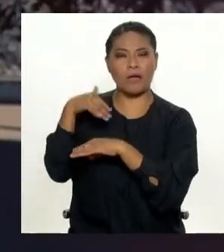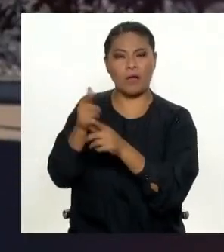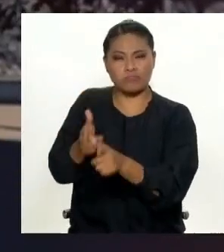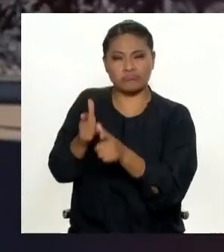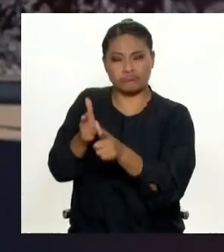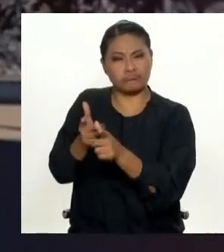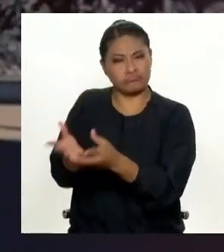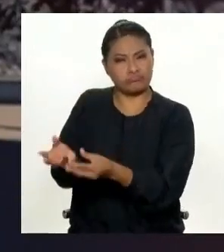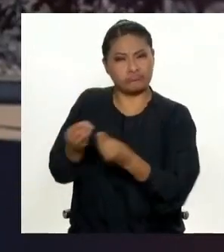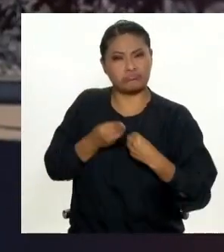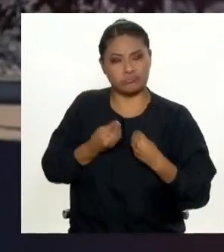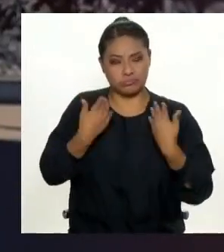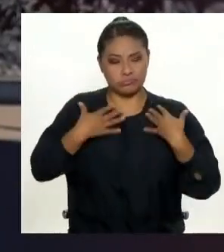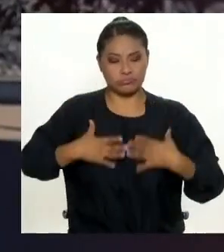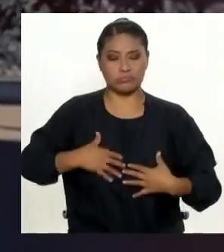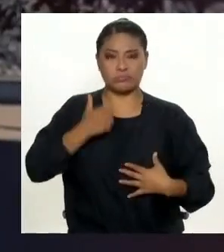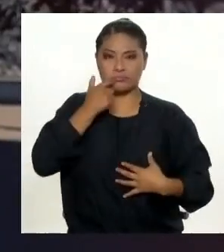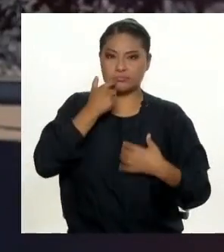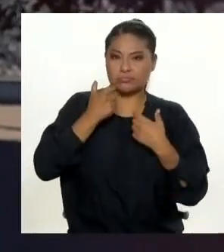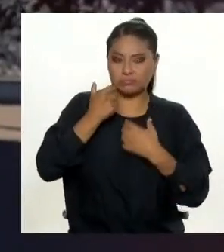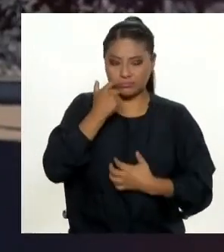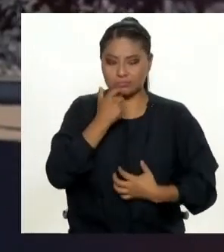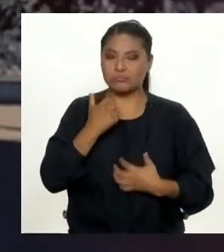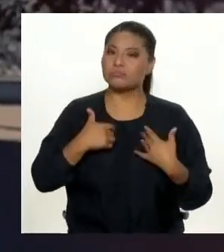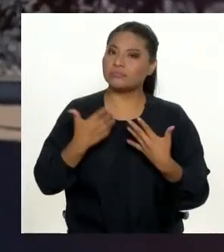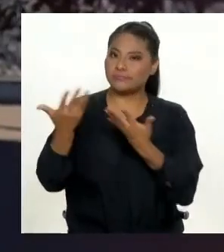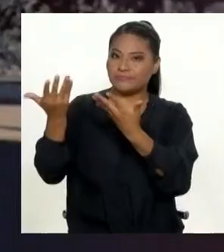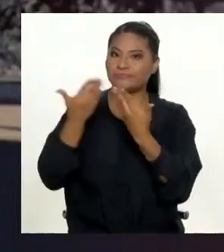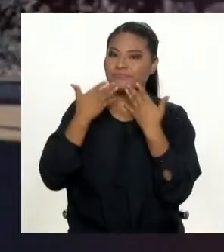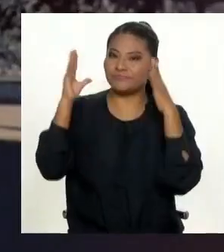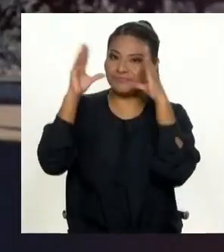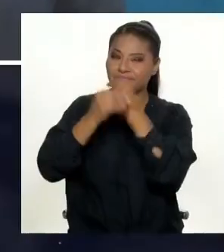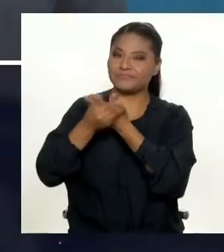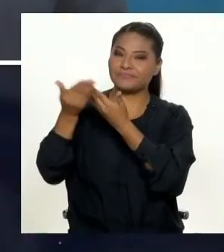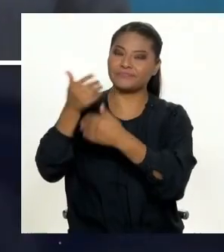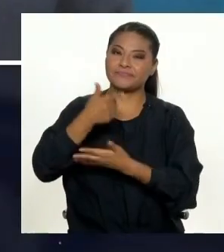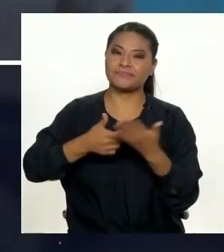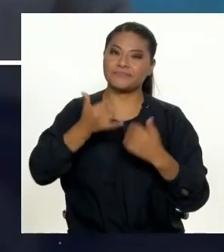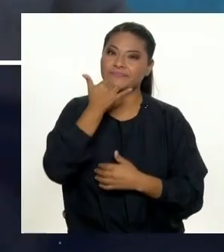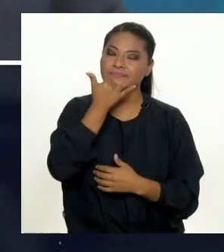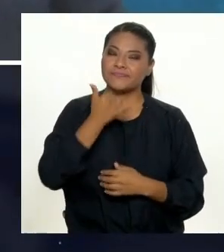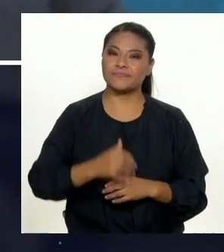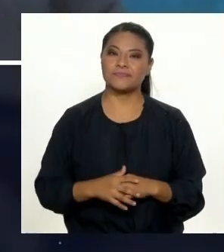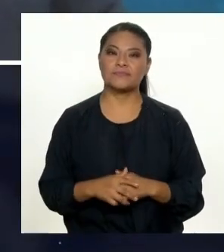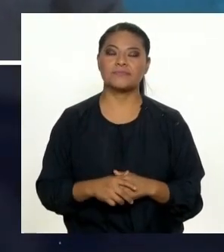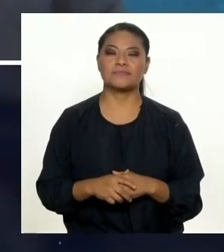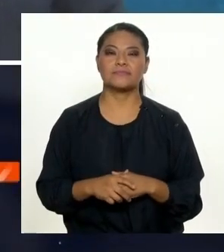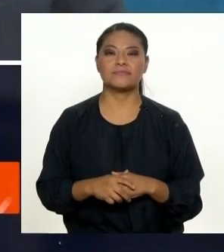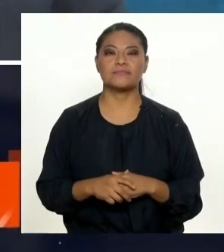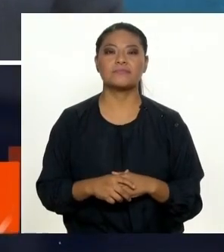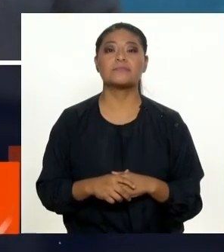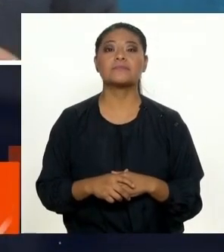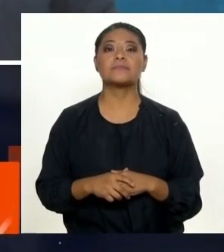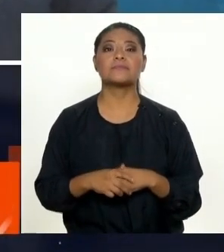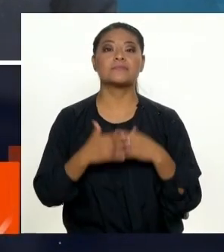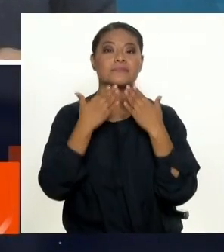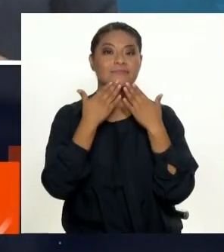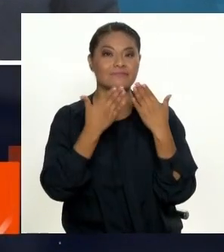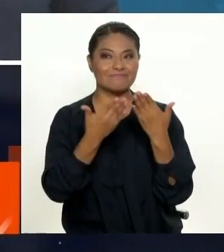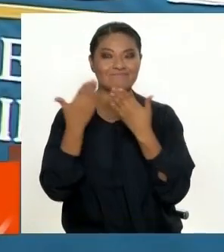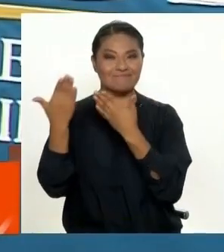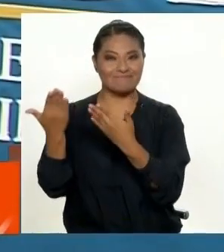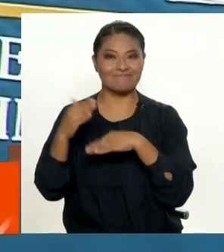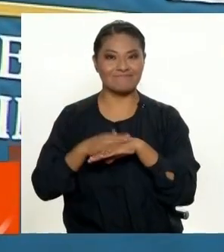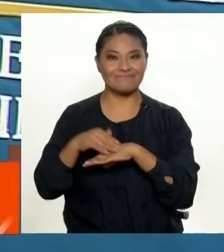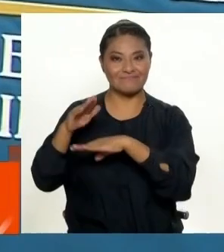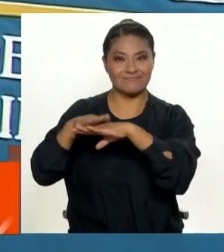uso civil. ¿Cómo estás, Ali? Muy buenas noches. ¿Qué está pasando? Muchas gracias por el pase estudios, Romy Gastón. Así es, nos encontramos en la